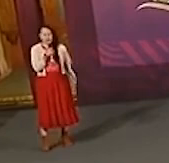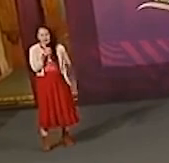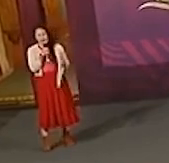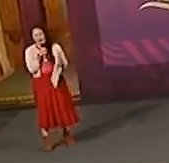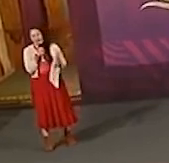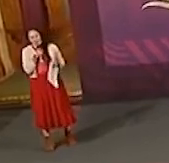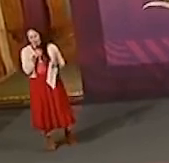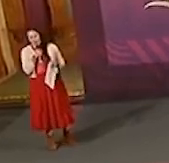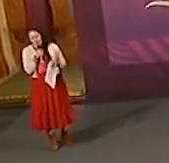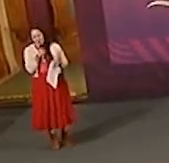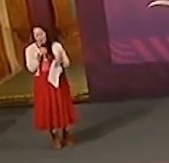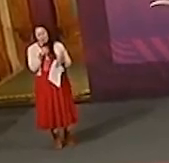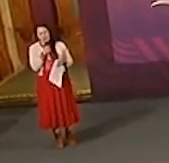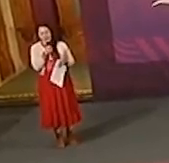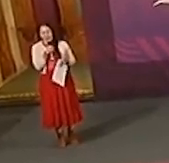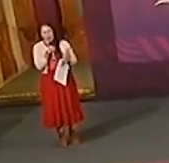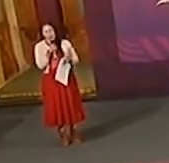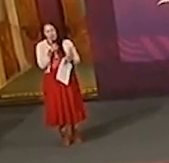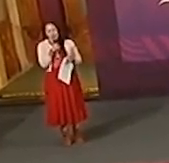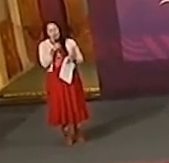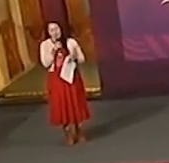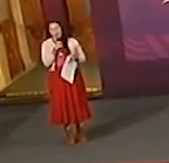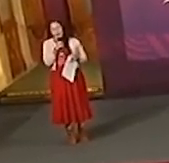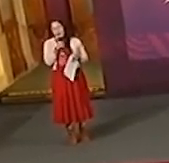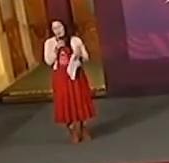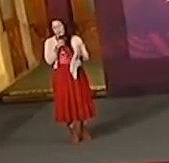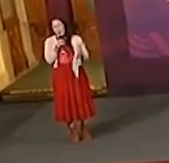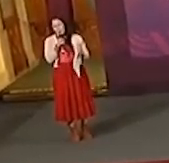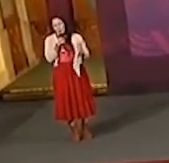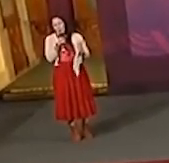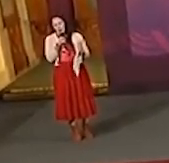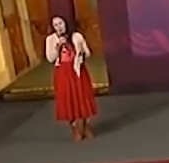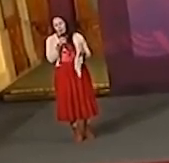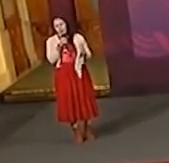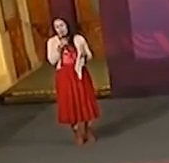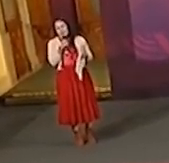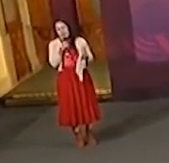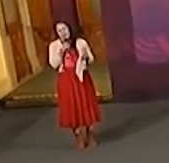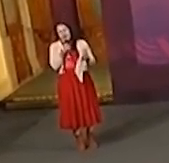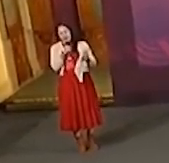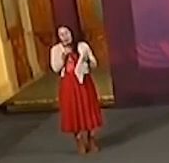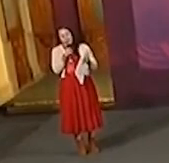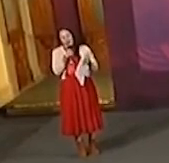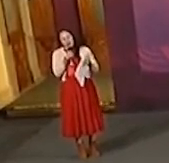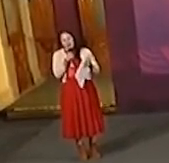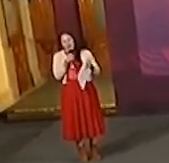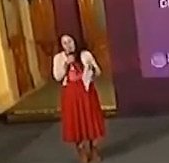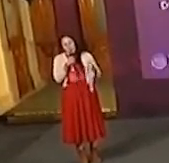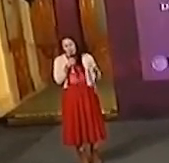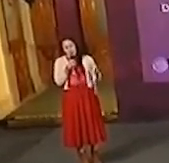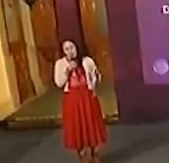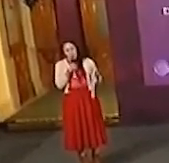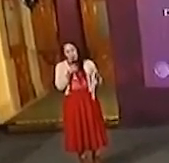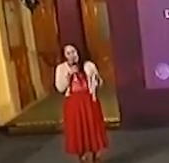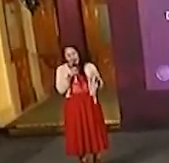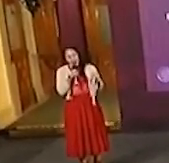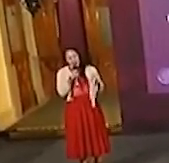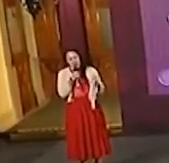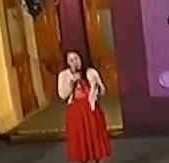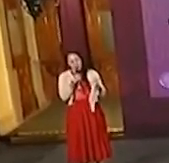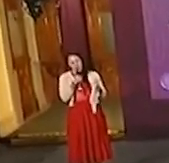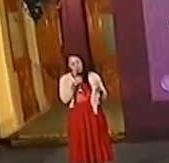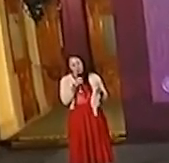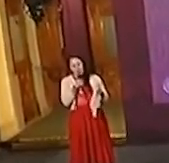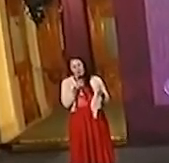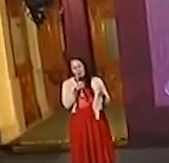México. Ha compartido fotografías de sus experiencias en varias ediciones de la Fórmula 1, demostrando su autenticidad y amor por